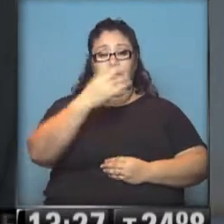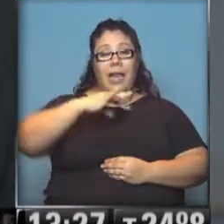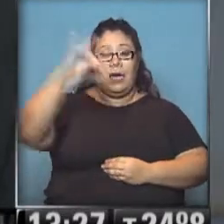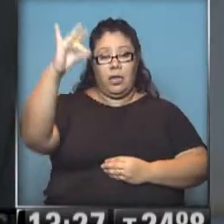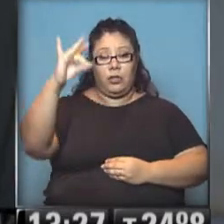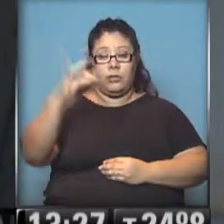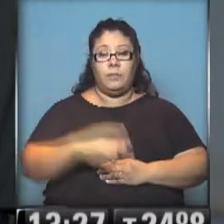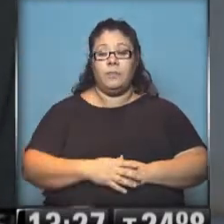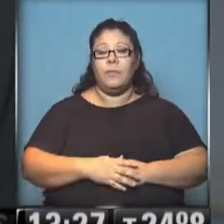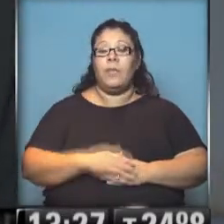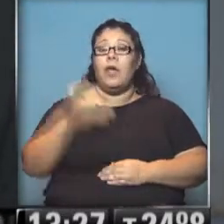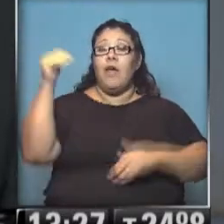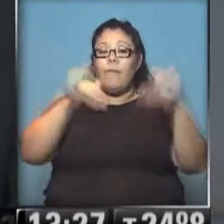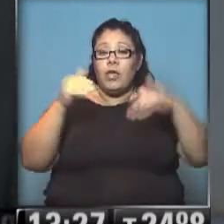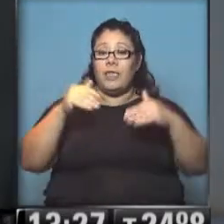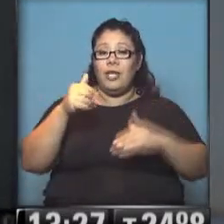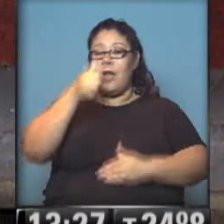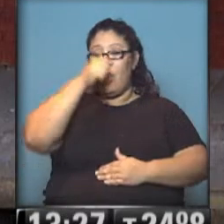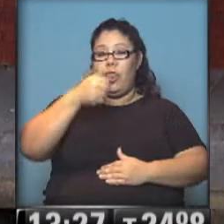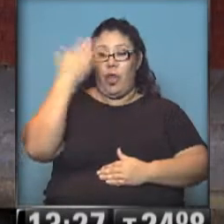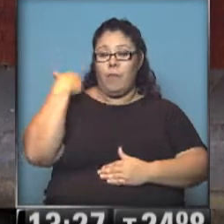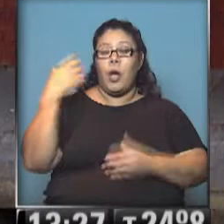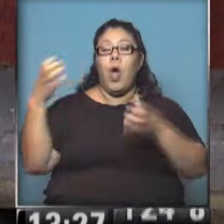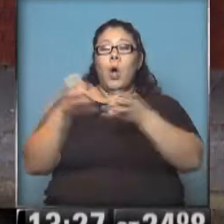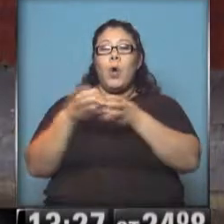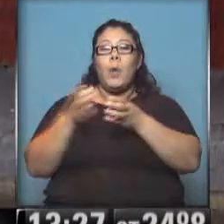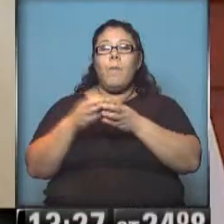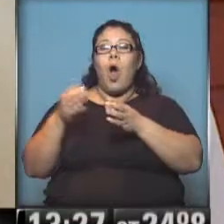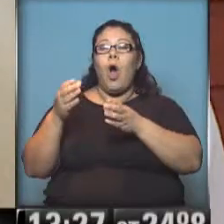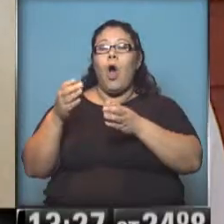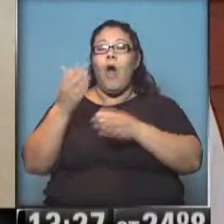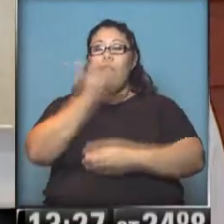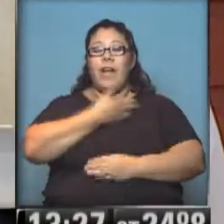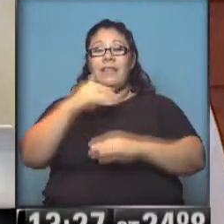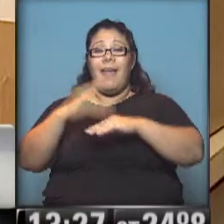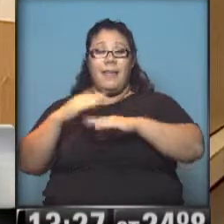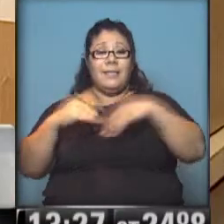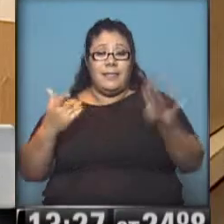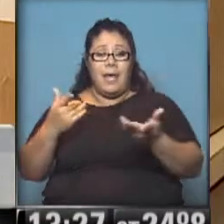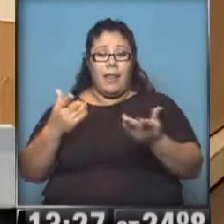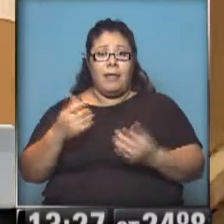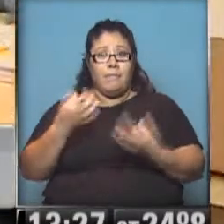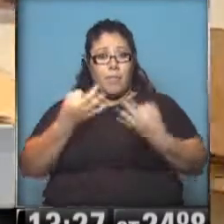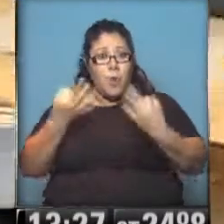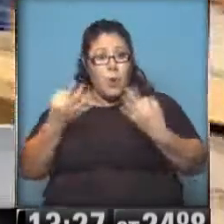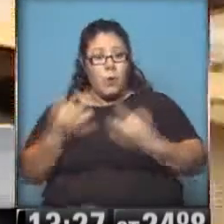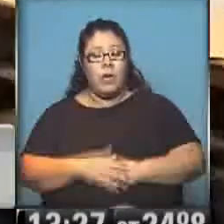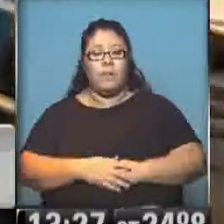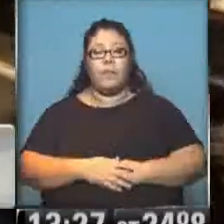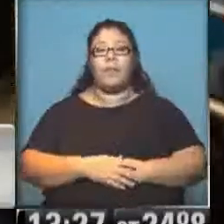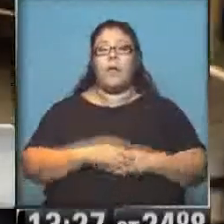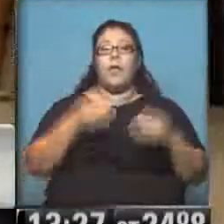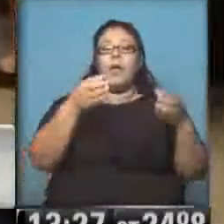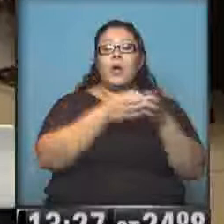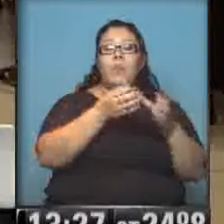que tuvo este domingo la izquierda. No podemos dejar de denunciar que fue una campaña absolutamente proscriptiva, donde el PRO de Mauricio